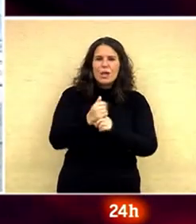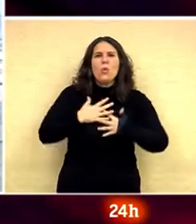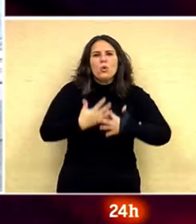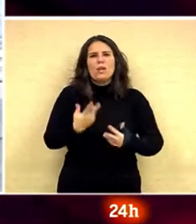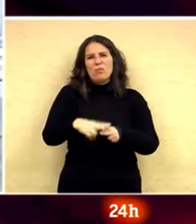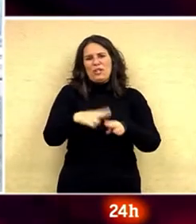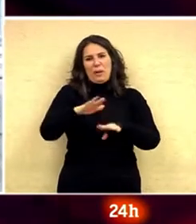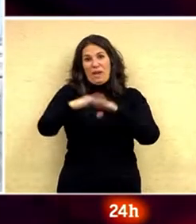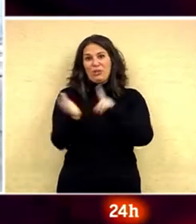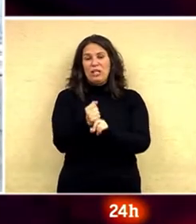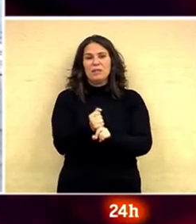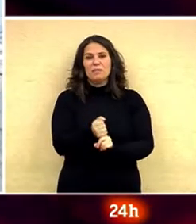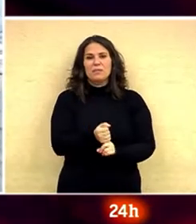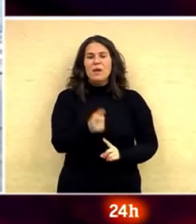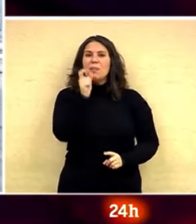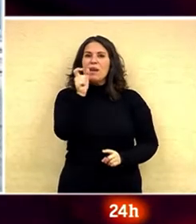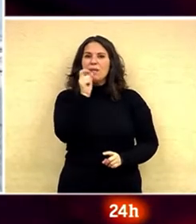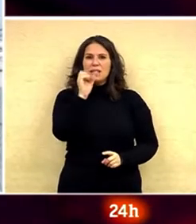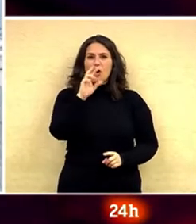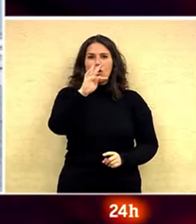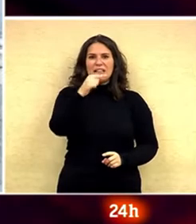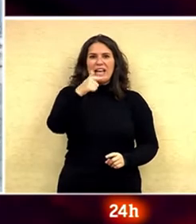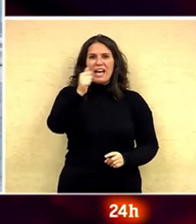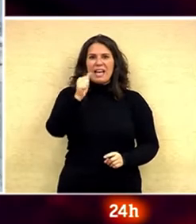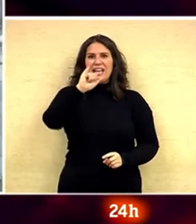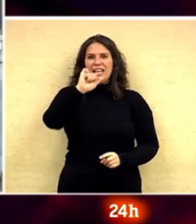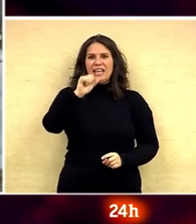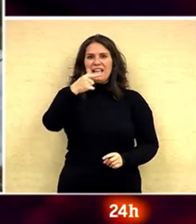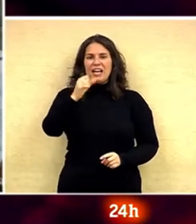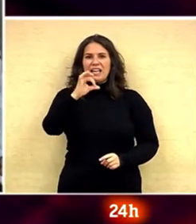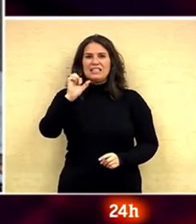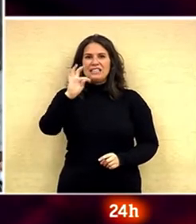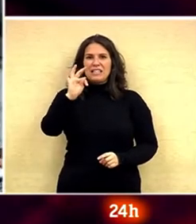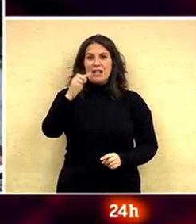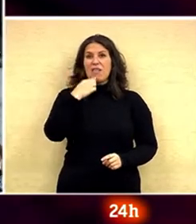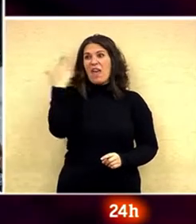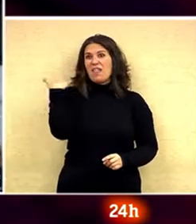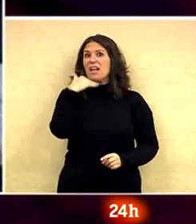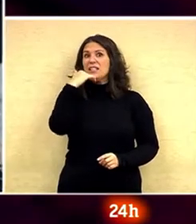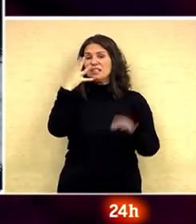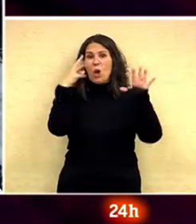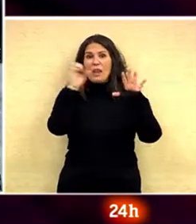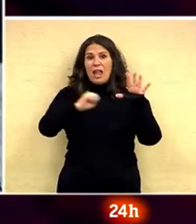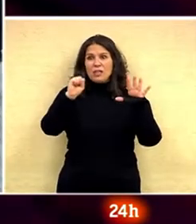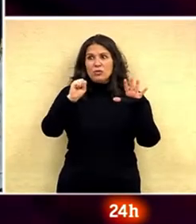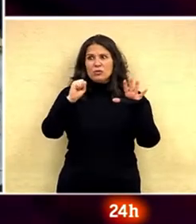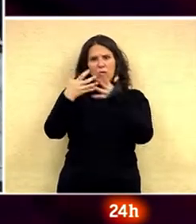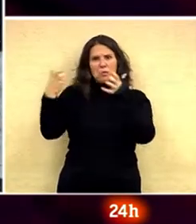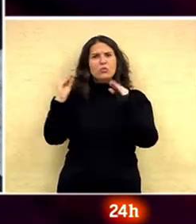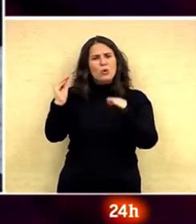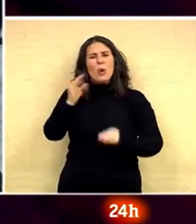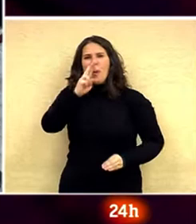ello. Las palabras de Ortega y Gasset, pronunciadas hace casi 90 años, siguen siendo